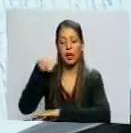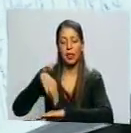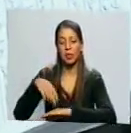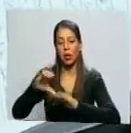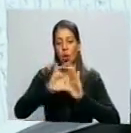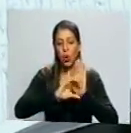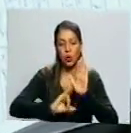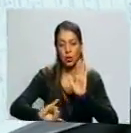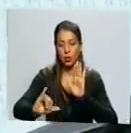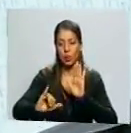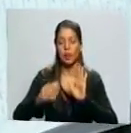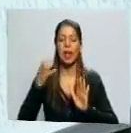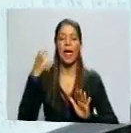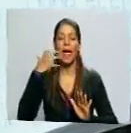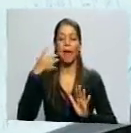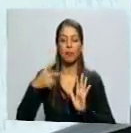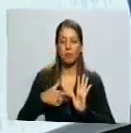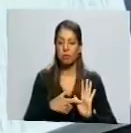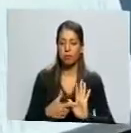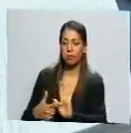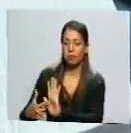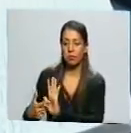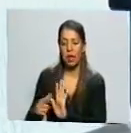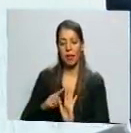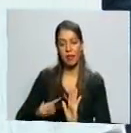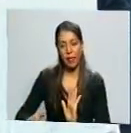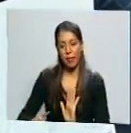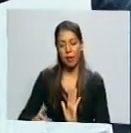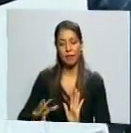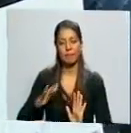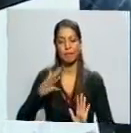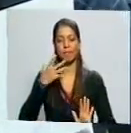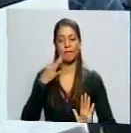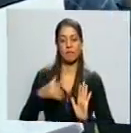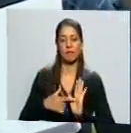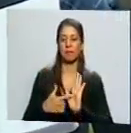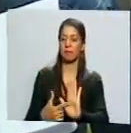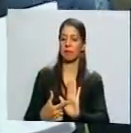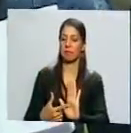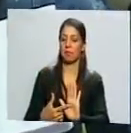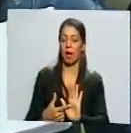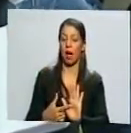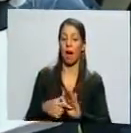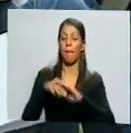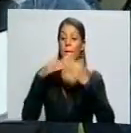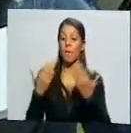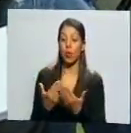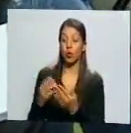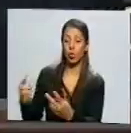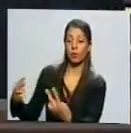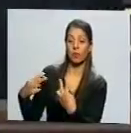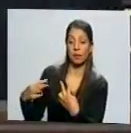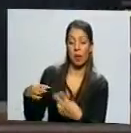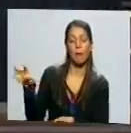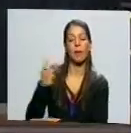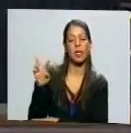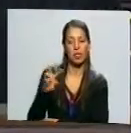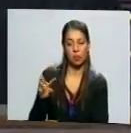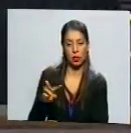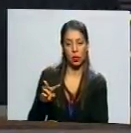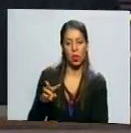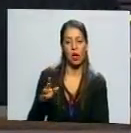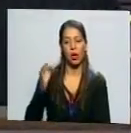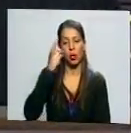Constituyente le dé el ejemplo al país, le dé el ejemplo al mundo, y yo diría, le dé el ejemplo a los